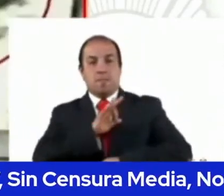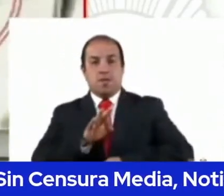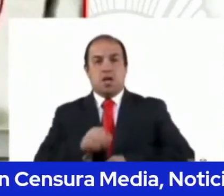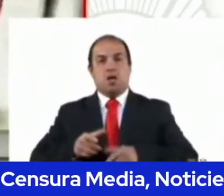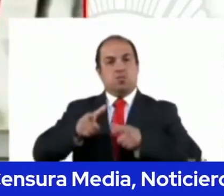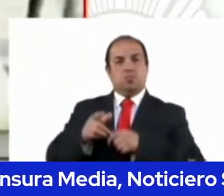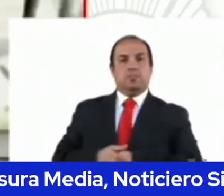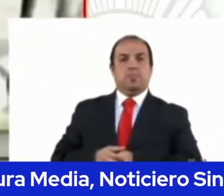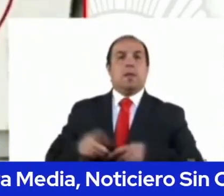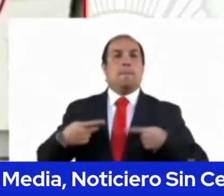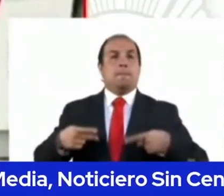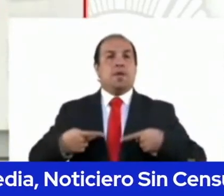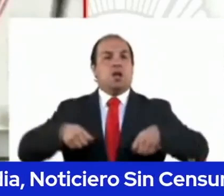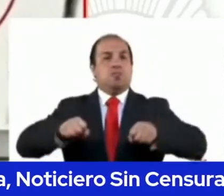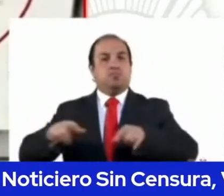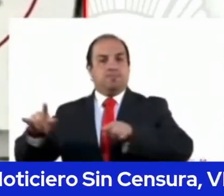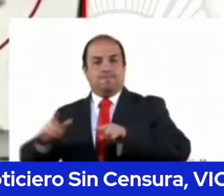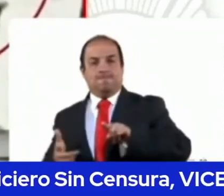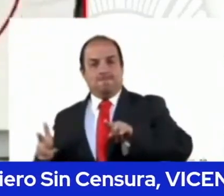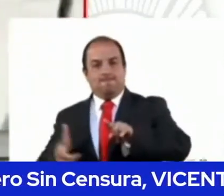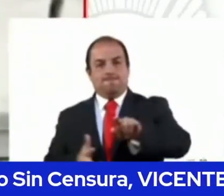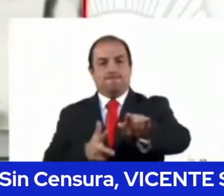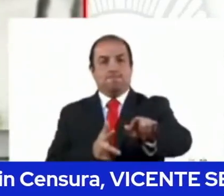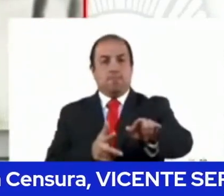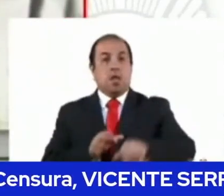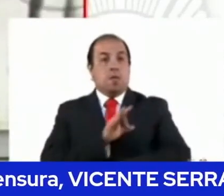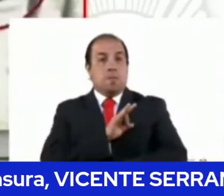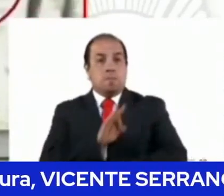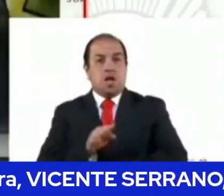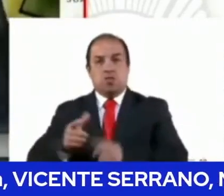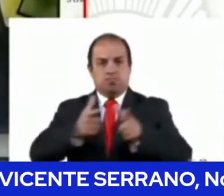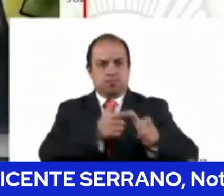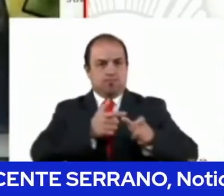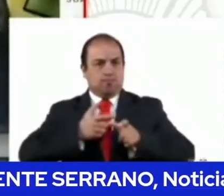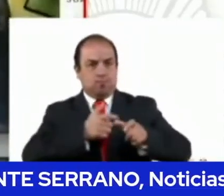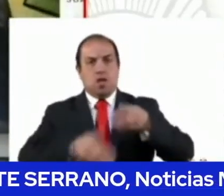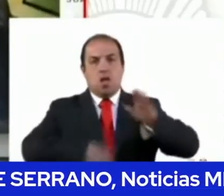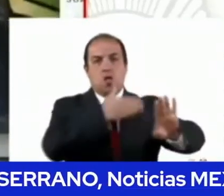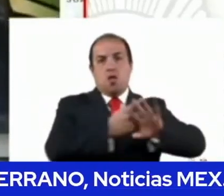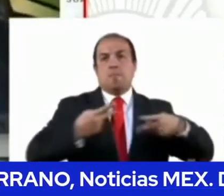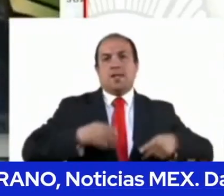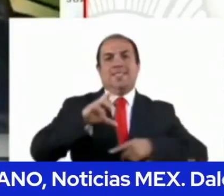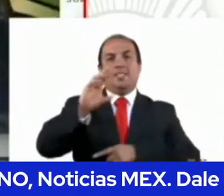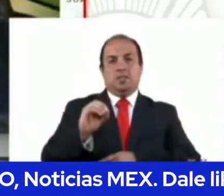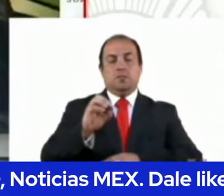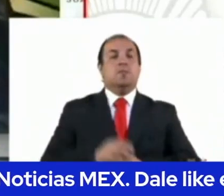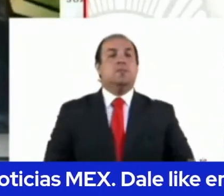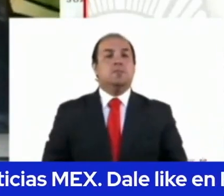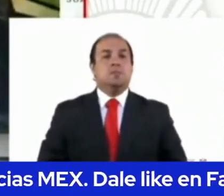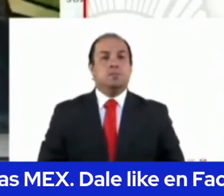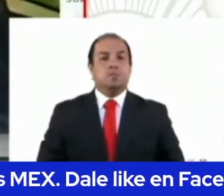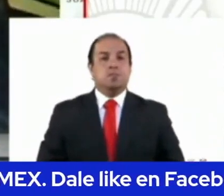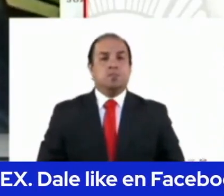porque eso aclararía el panorama, y me alegra que la jefa de gobierno diga,